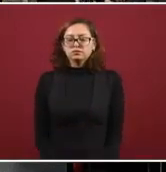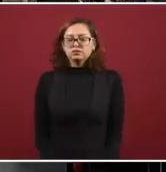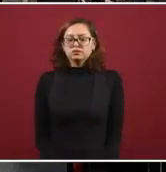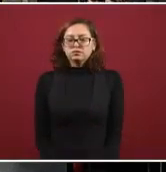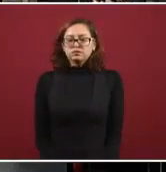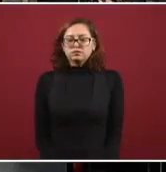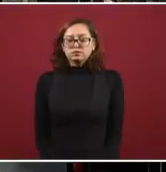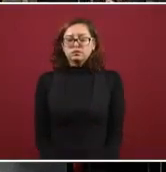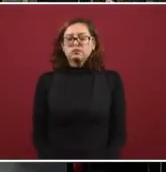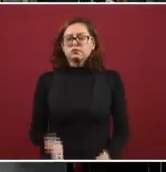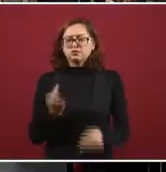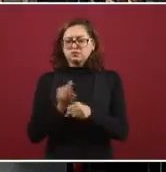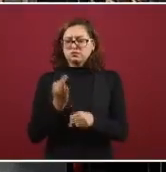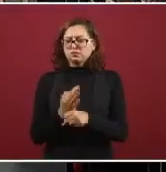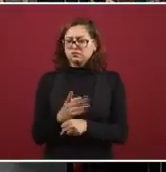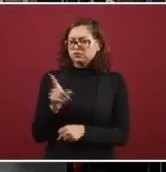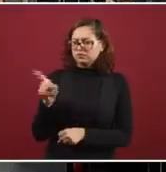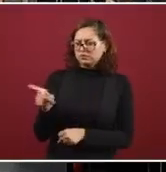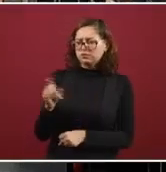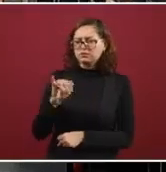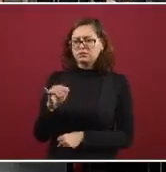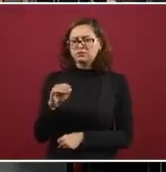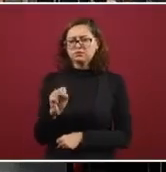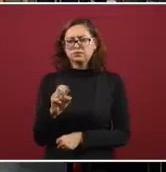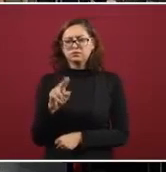Ahora les dan la información.